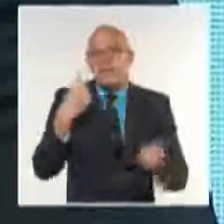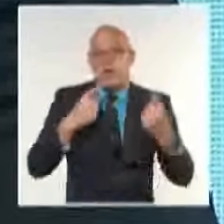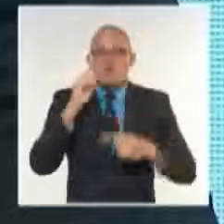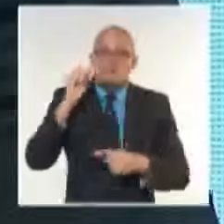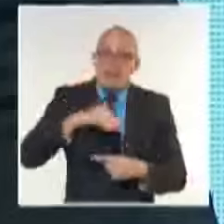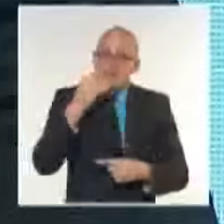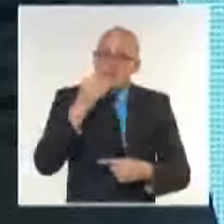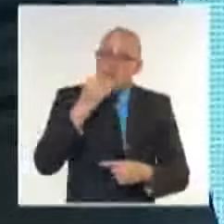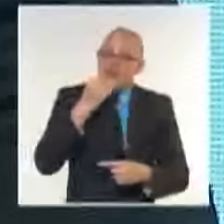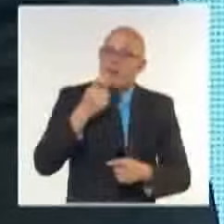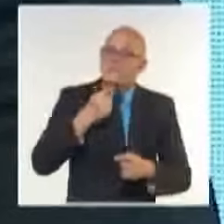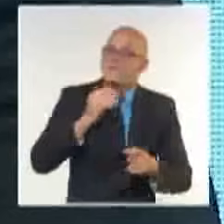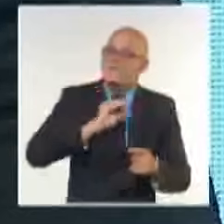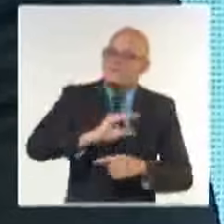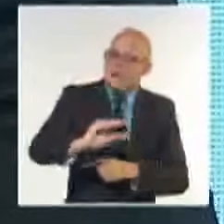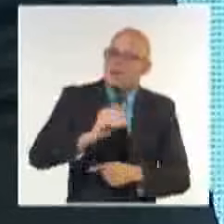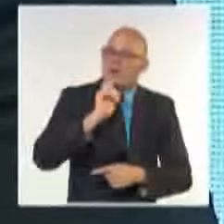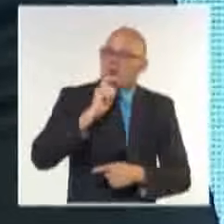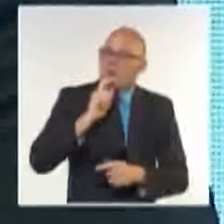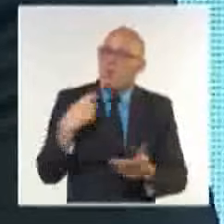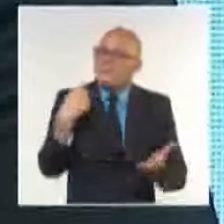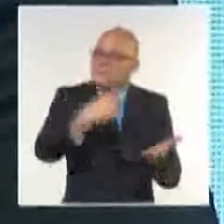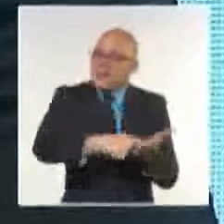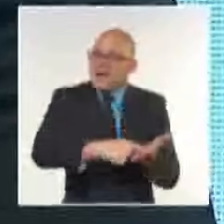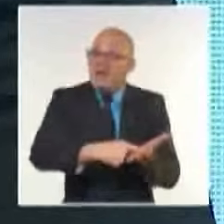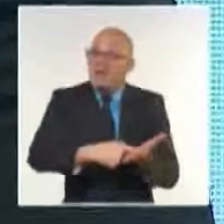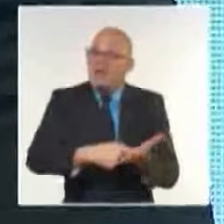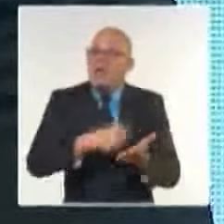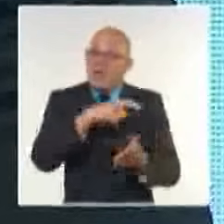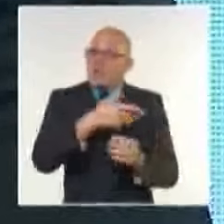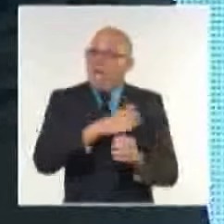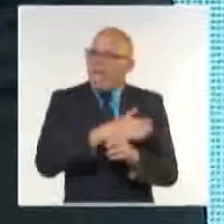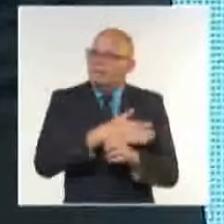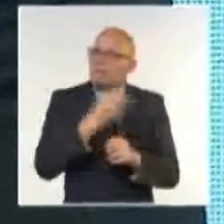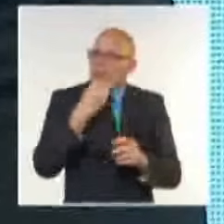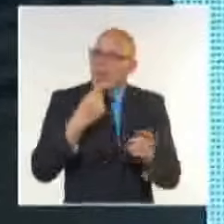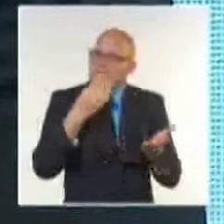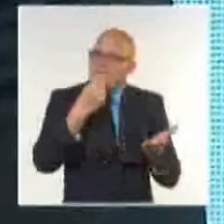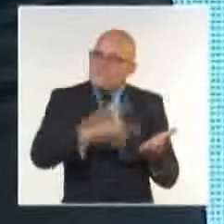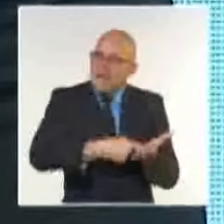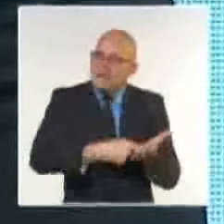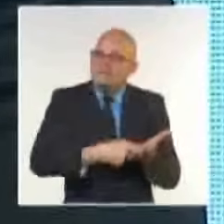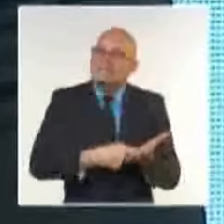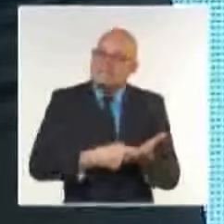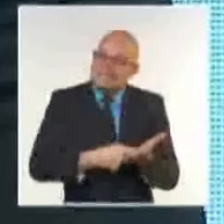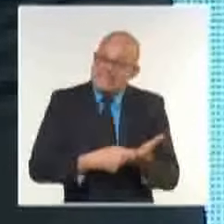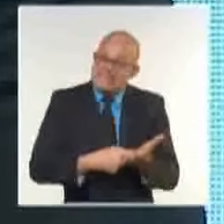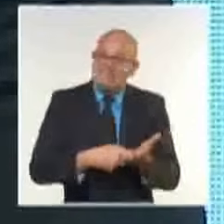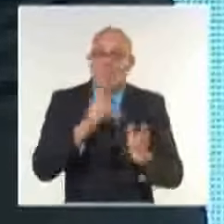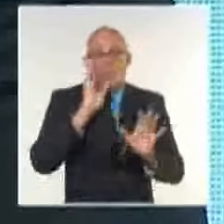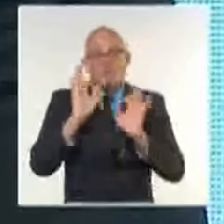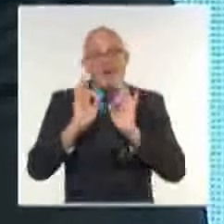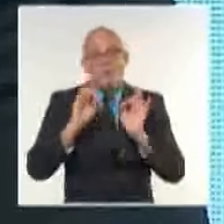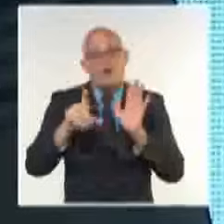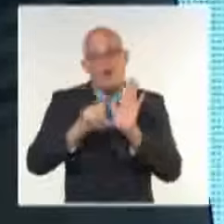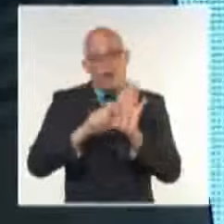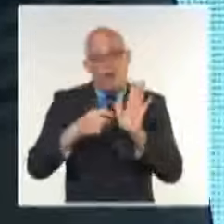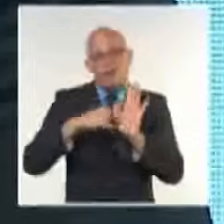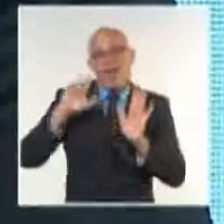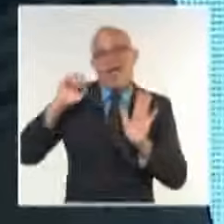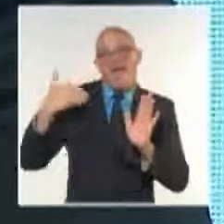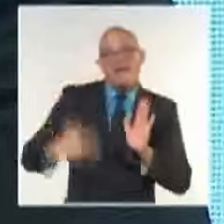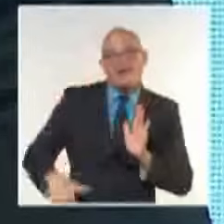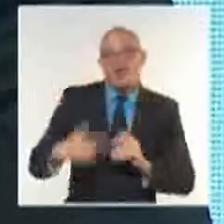de nosotros también tenemos que ver que, y ahorita hablábamos de la ética, o sea, en el código de ética usted tiene que tenerlo claro, Claro. en